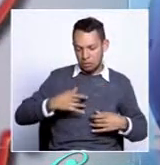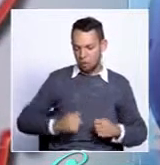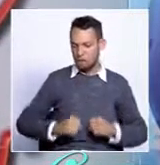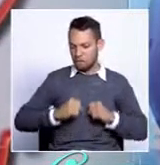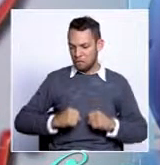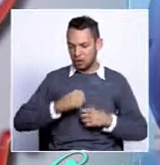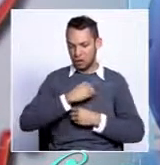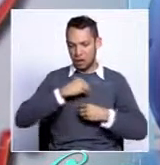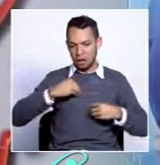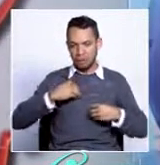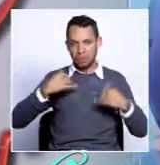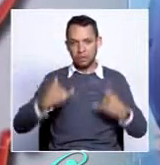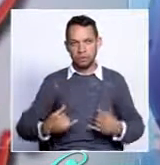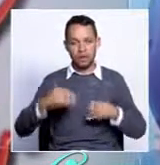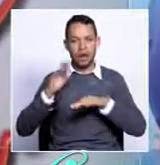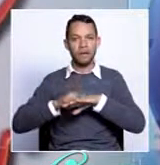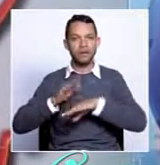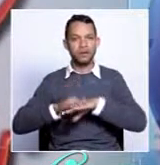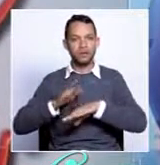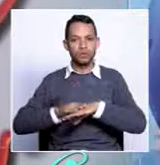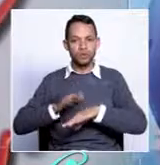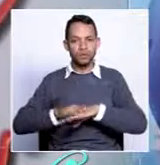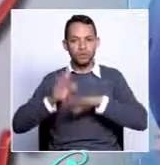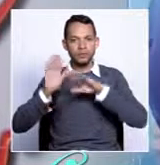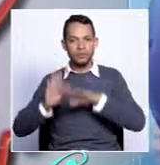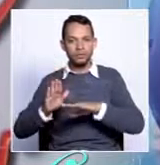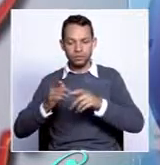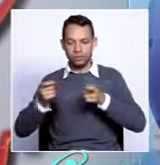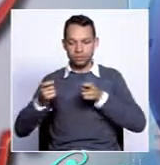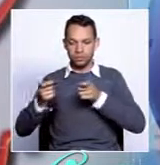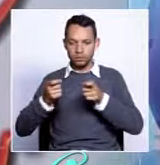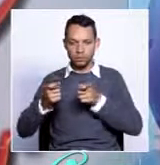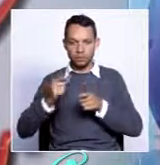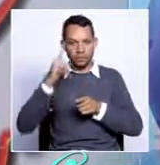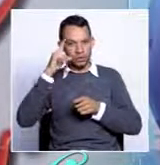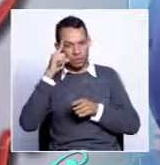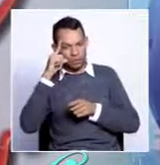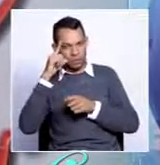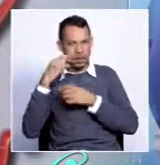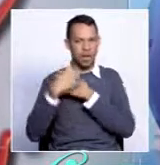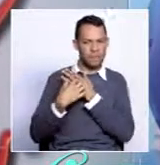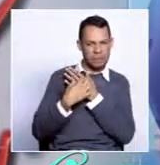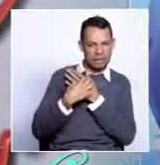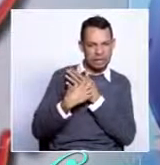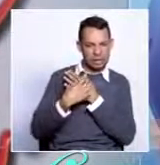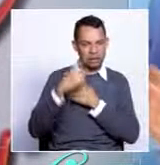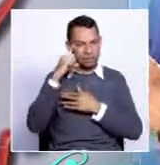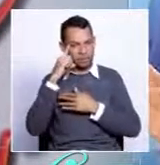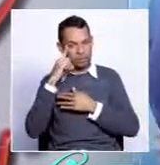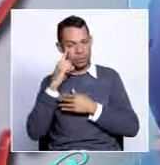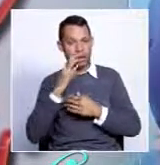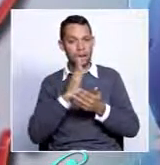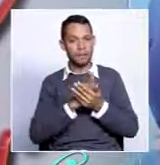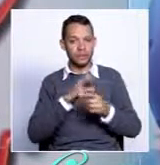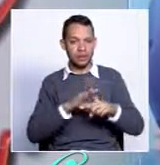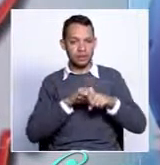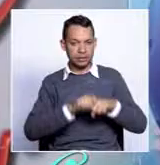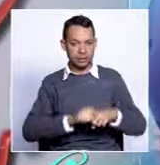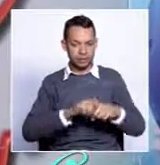y ella me refería que había tenido prurito vaginal y pequeña entonces pidió la cita a la